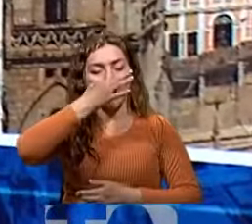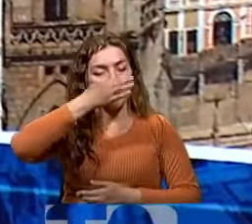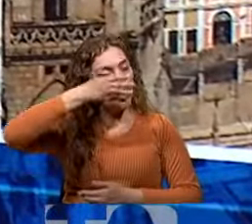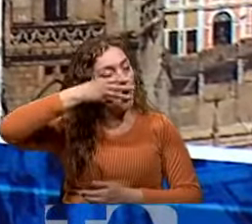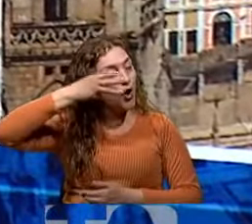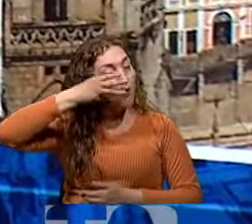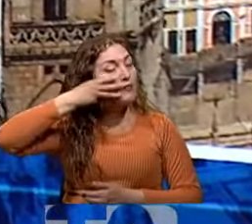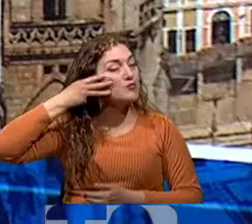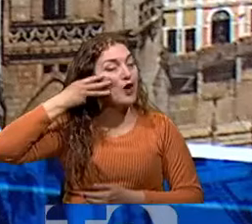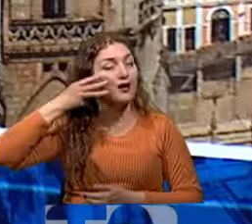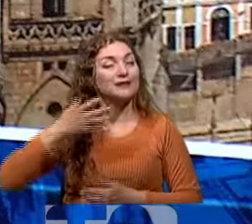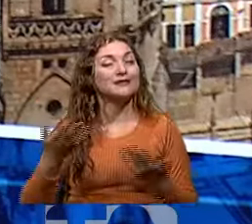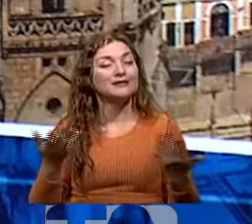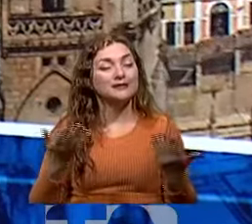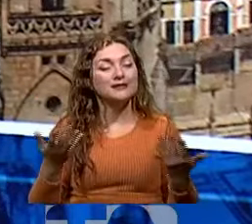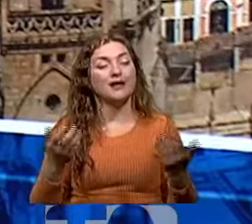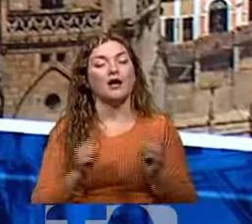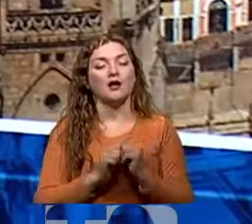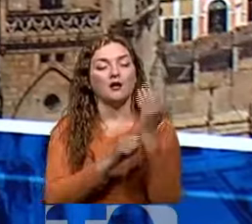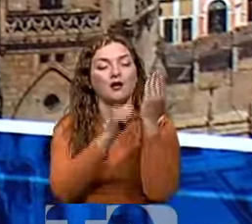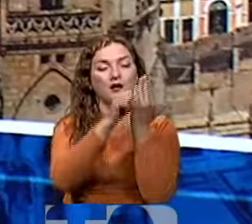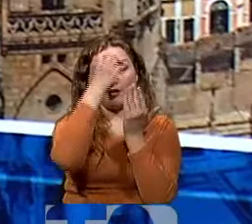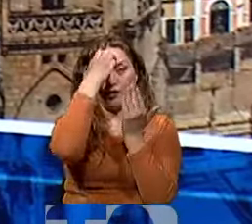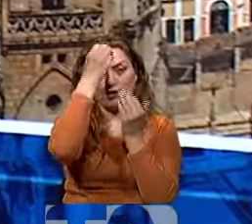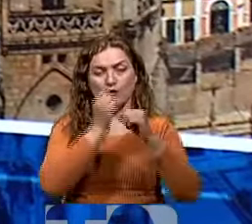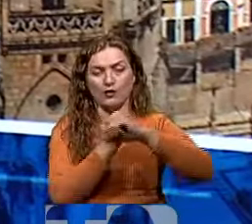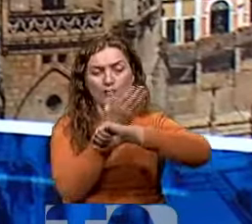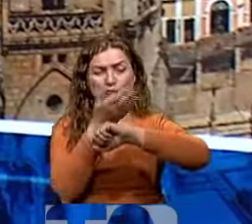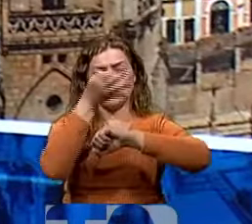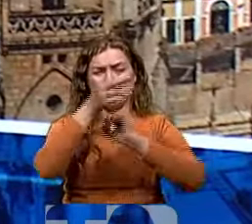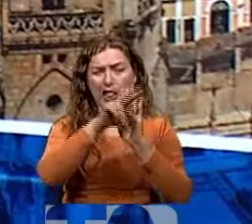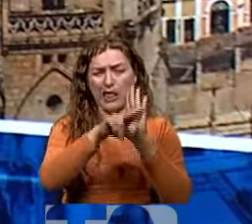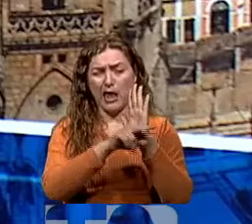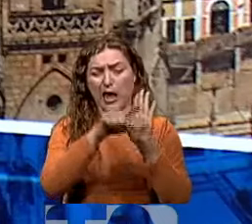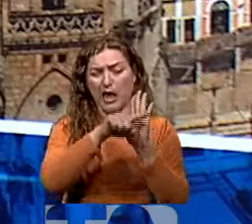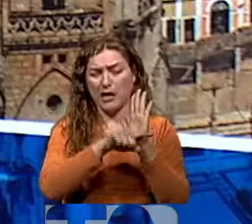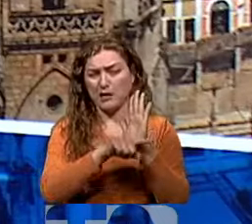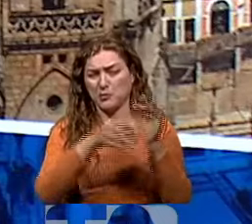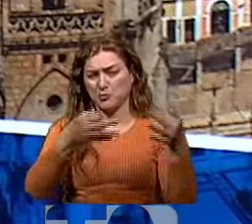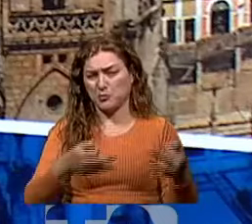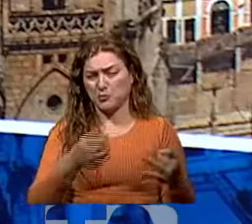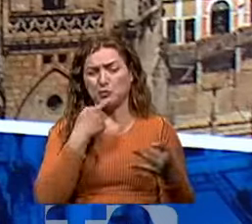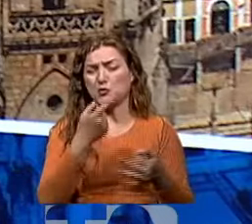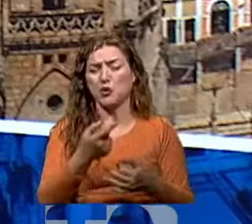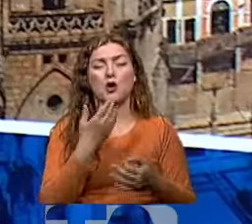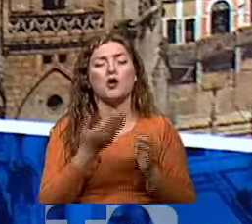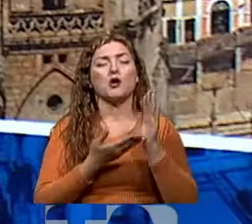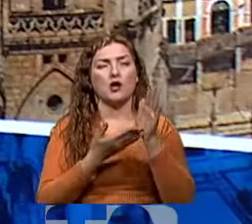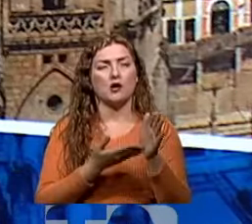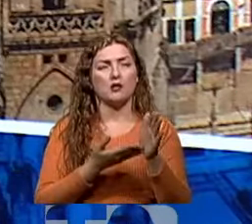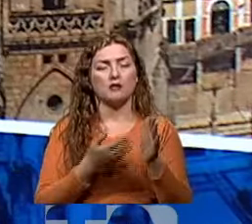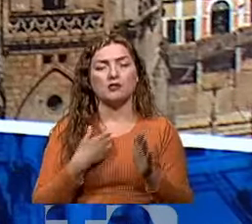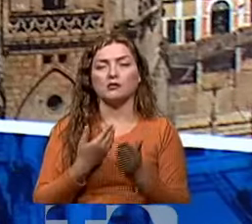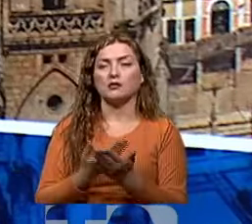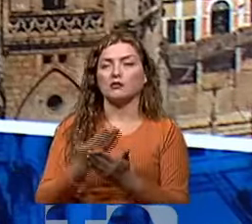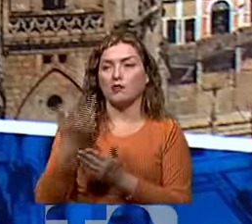el Ministerio de Educación planteó lineamientos que son de estricto cumplimiento. Entre ellos está que no se va a exigir